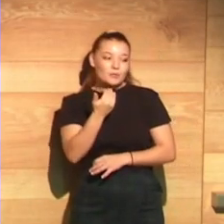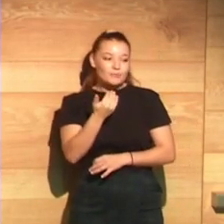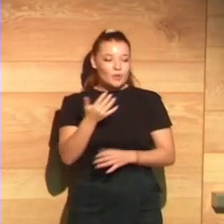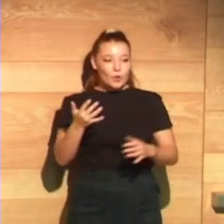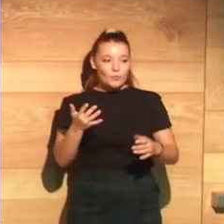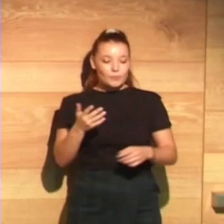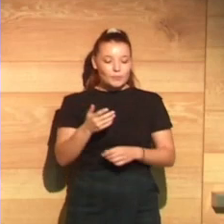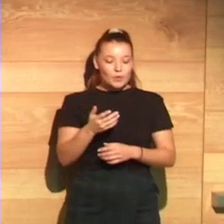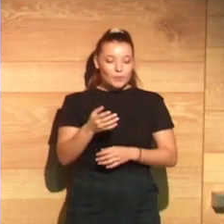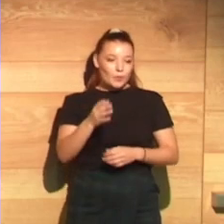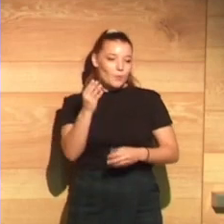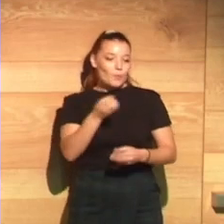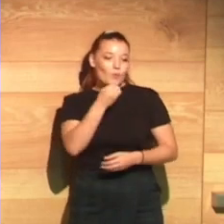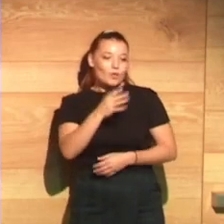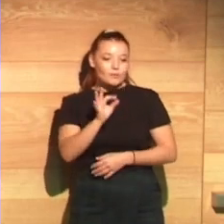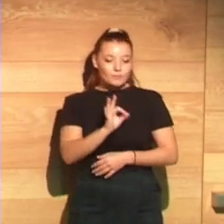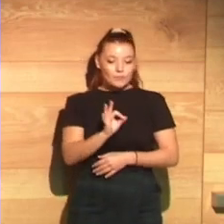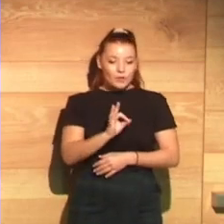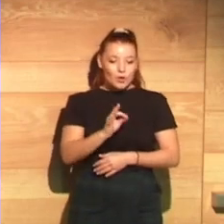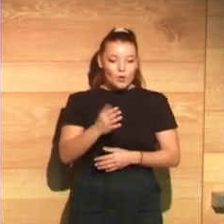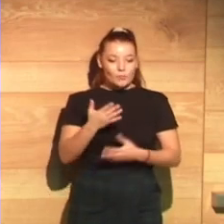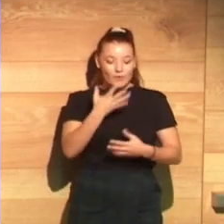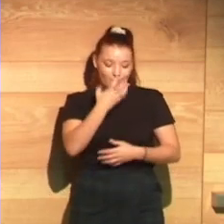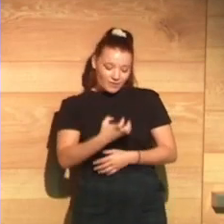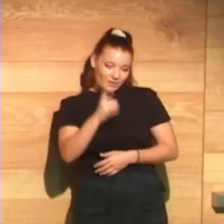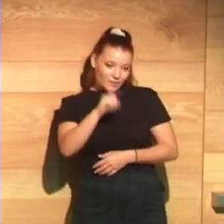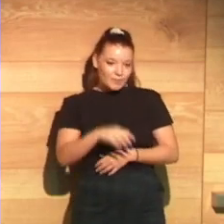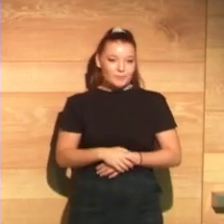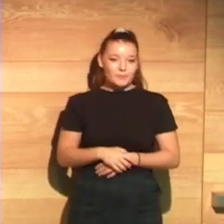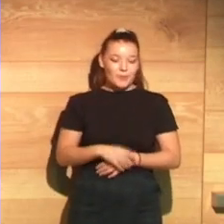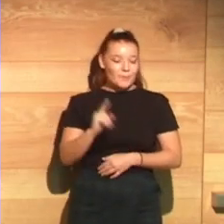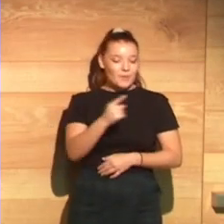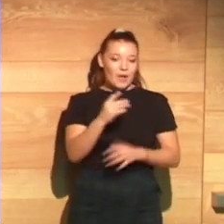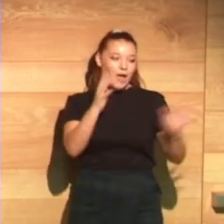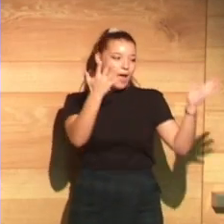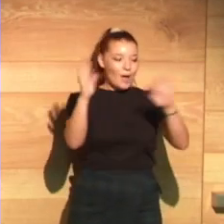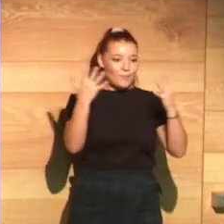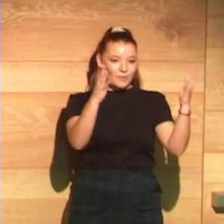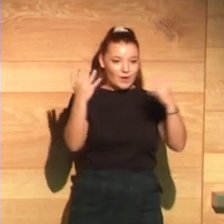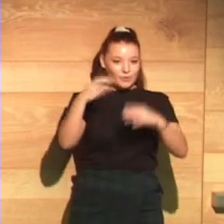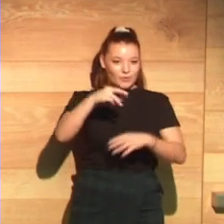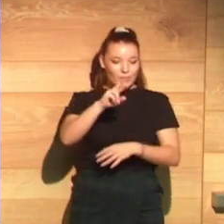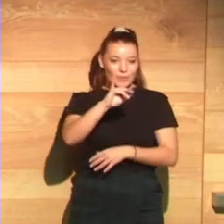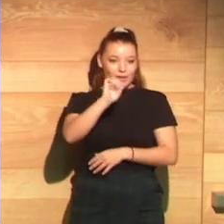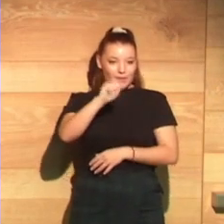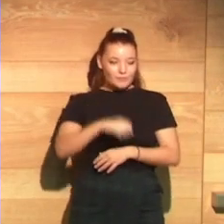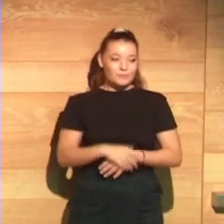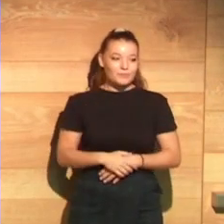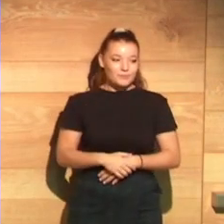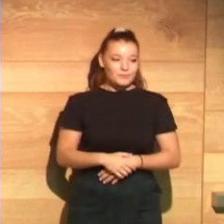de triste. ¿Por qué decidiste hacer Marilyn? Bueno, lo primero, vamos a darle un aplauso a María Gese, por